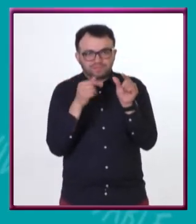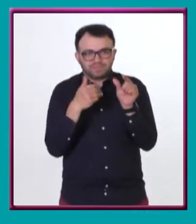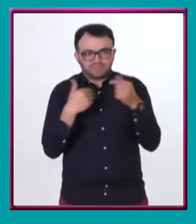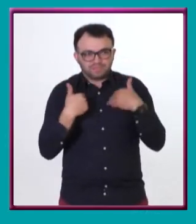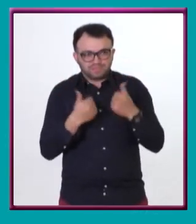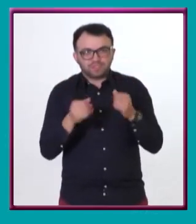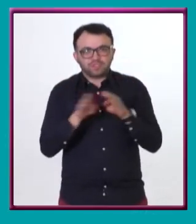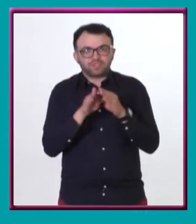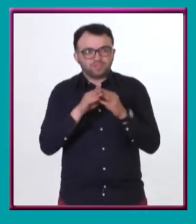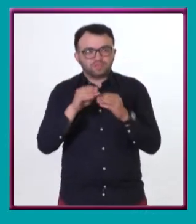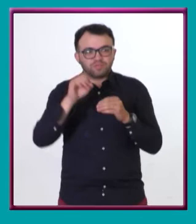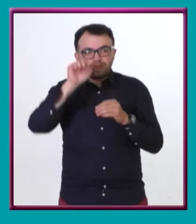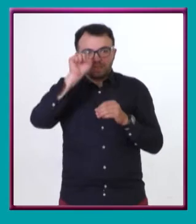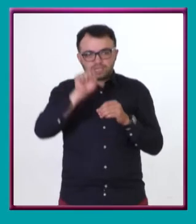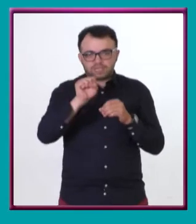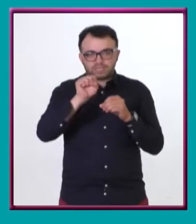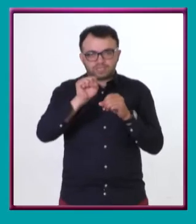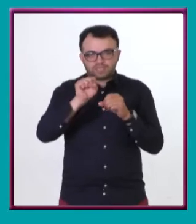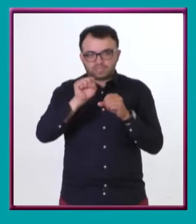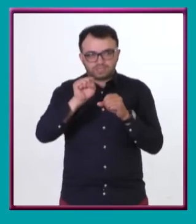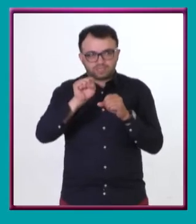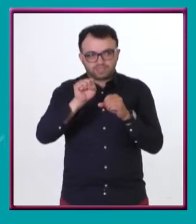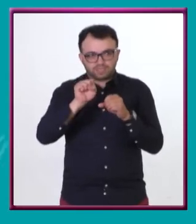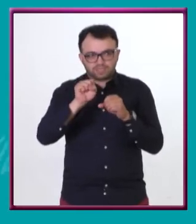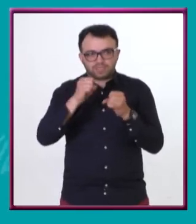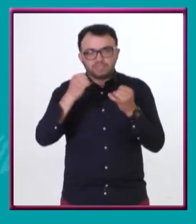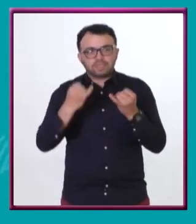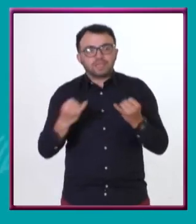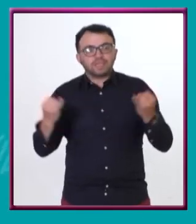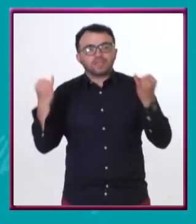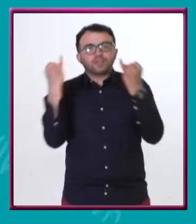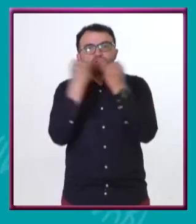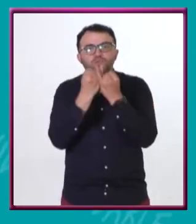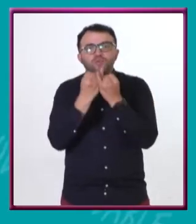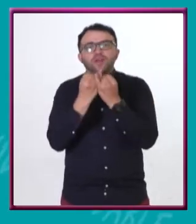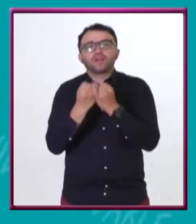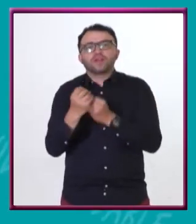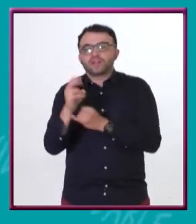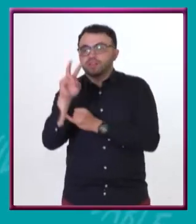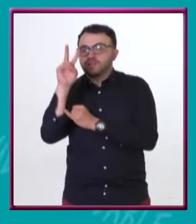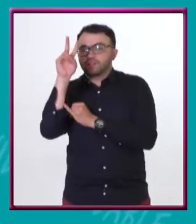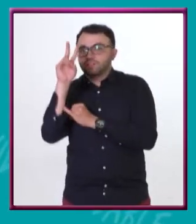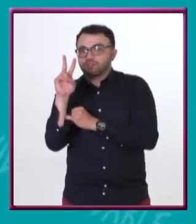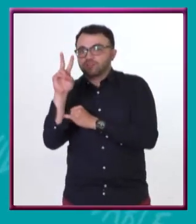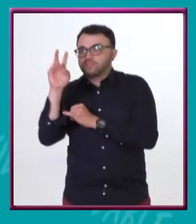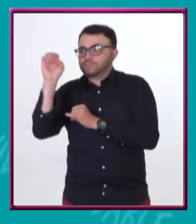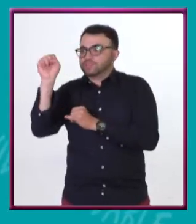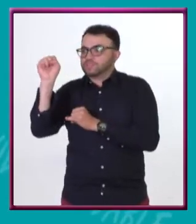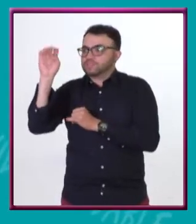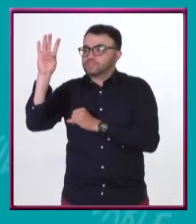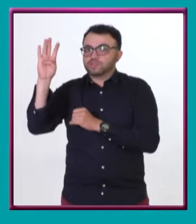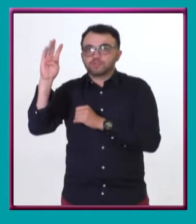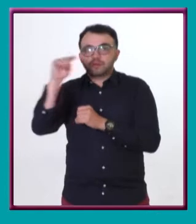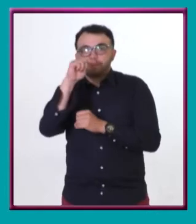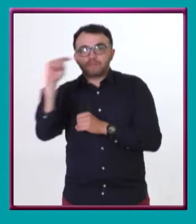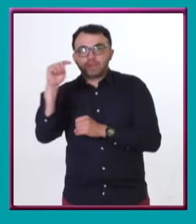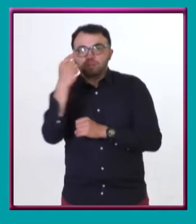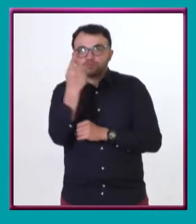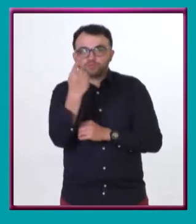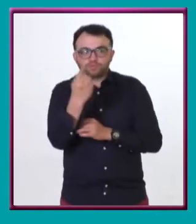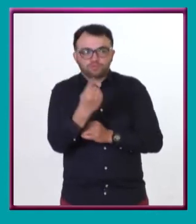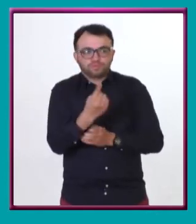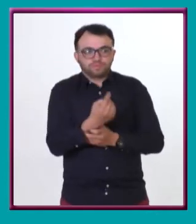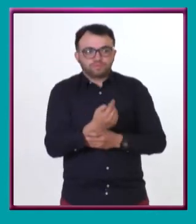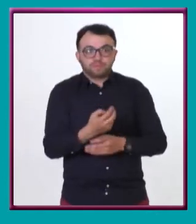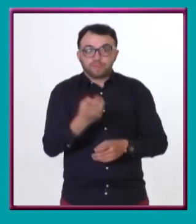la letra S, tenemos que S es igual a 2 a la 64 menos 1.